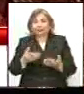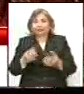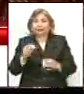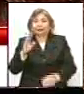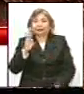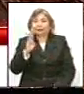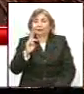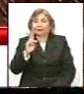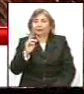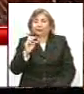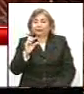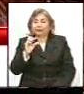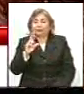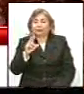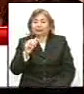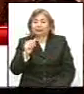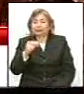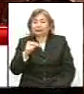y Montero.